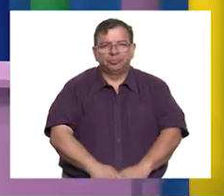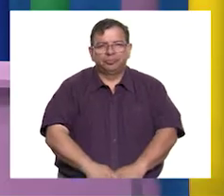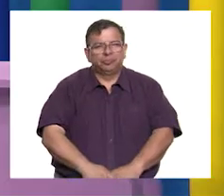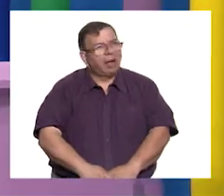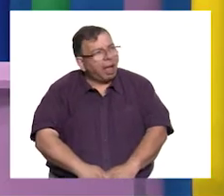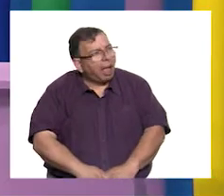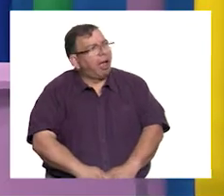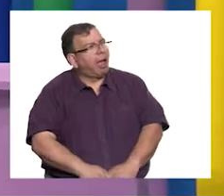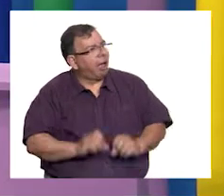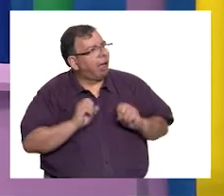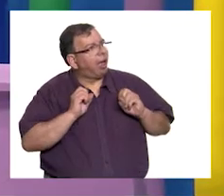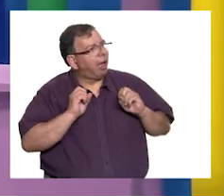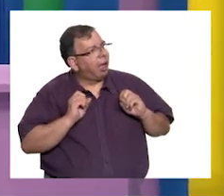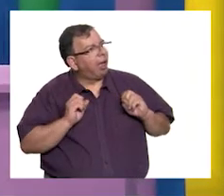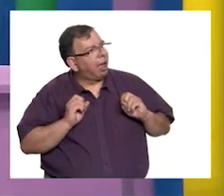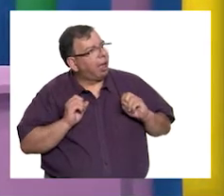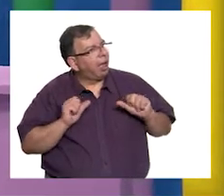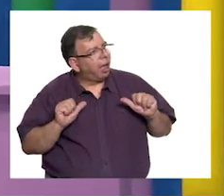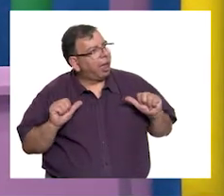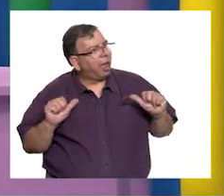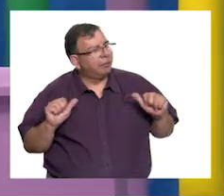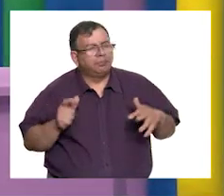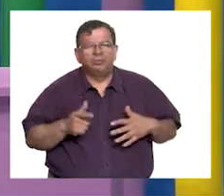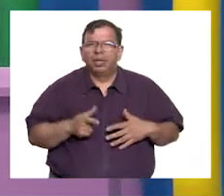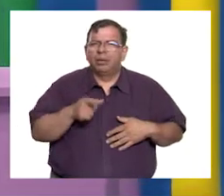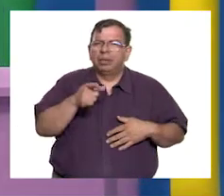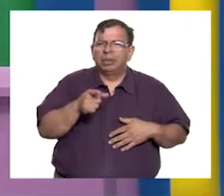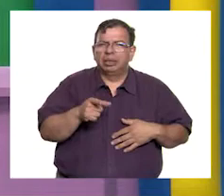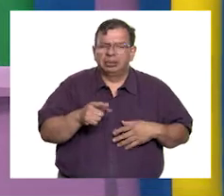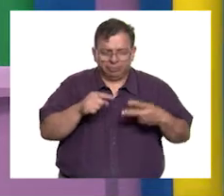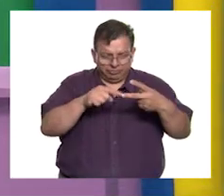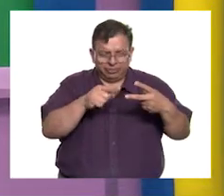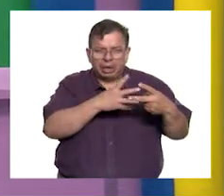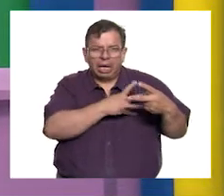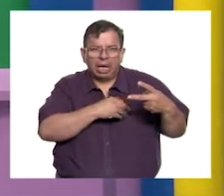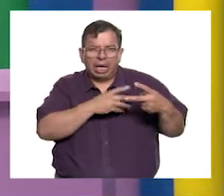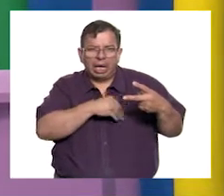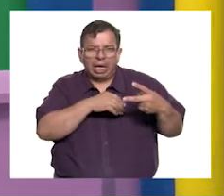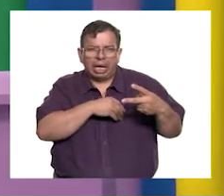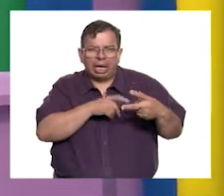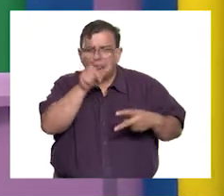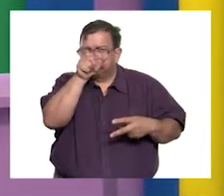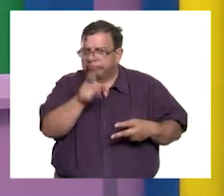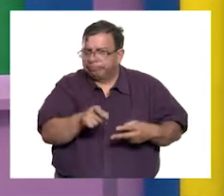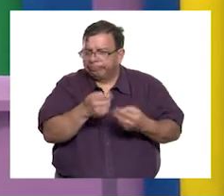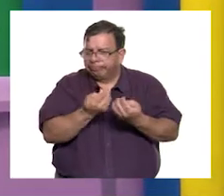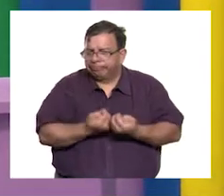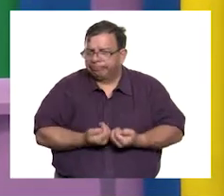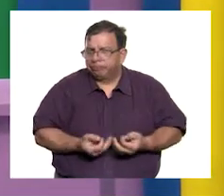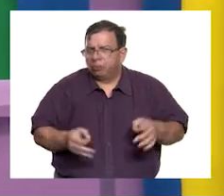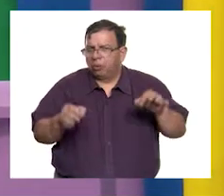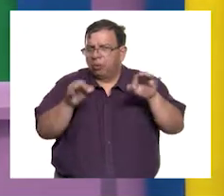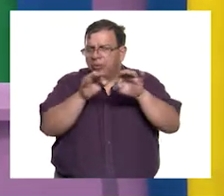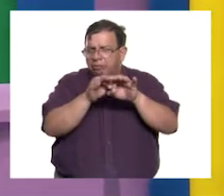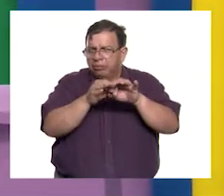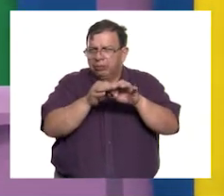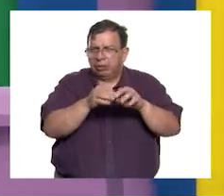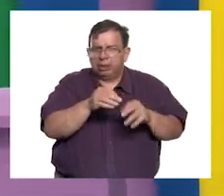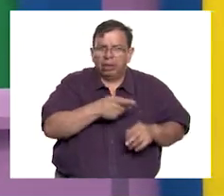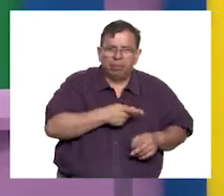Profe, pero yo tengo una duda. Si dicen que la hija menor es la protagonista porque cambia su